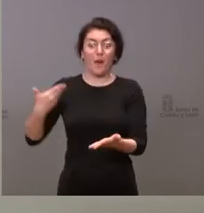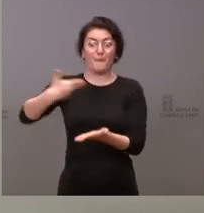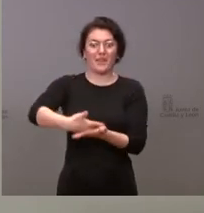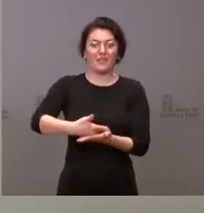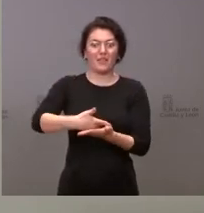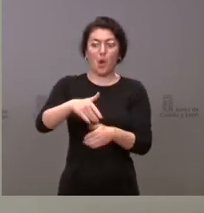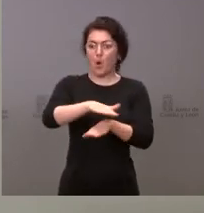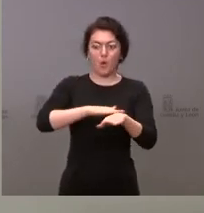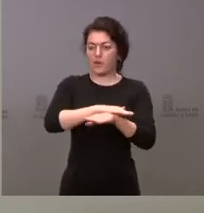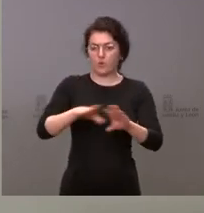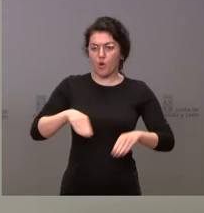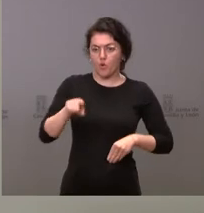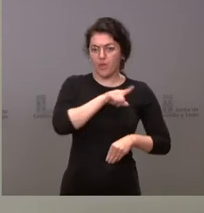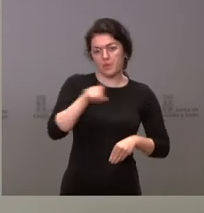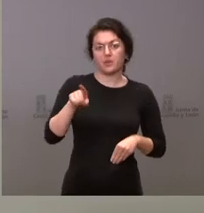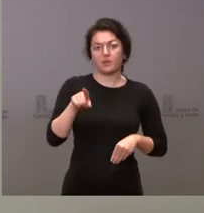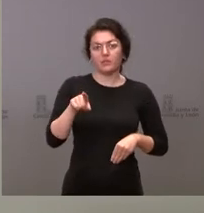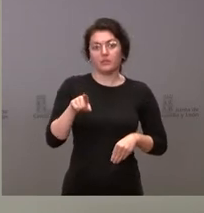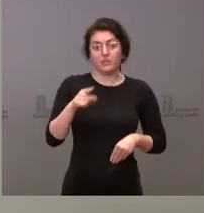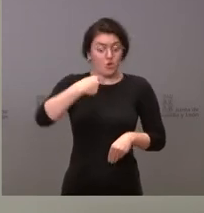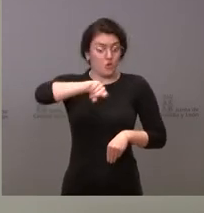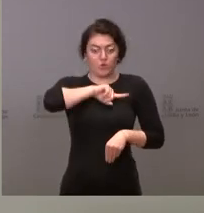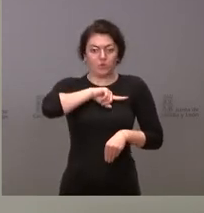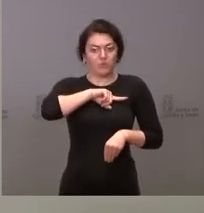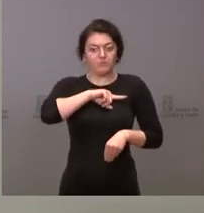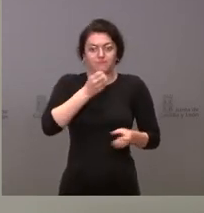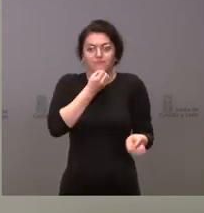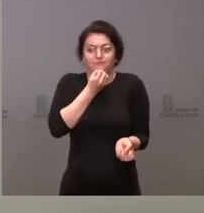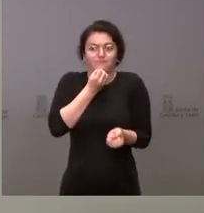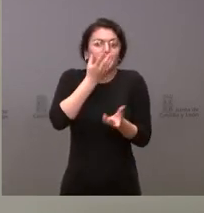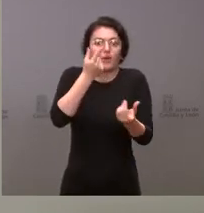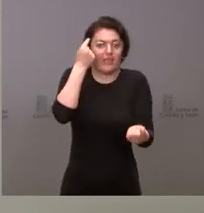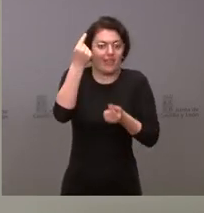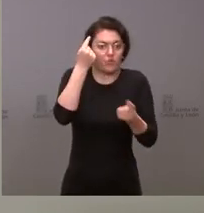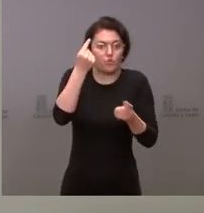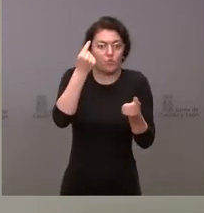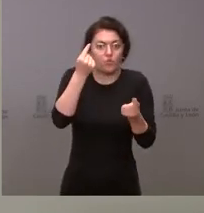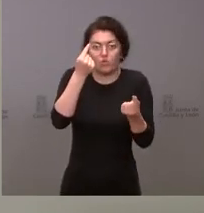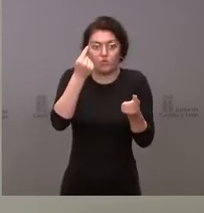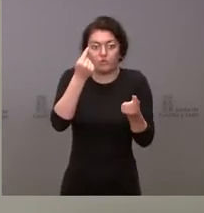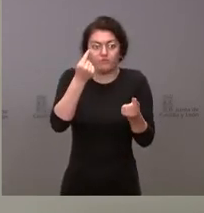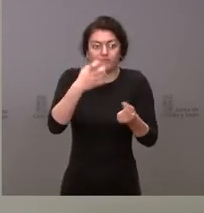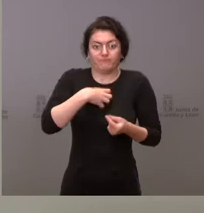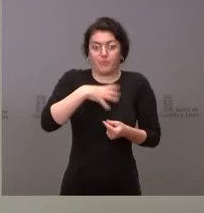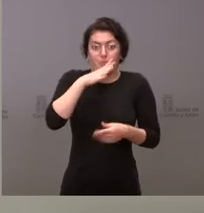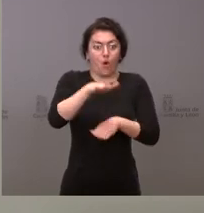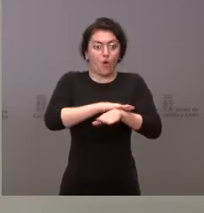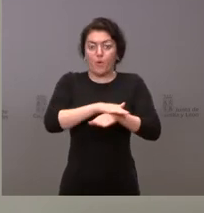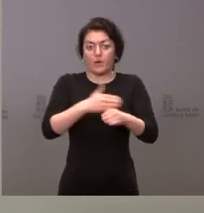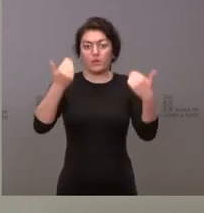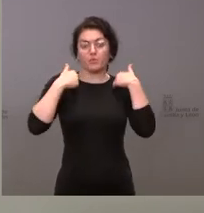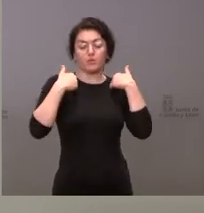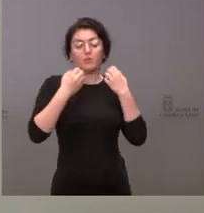gobierno no ha asumido como nosotros vamos a anticipar un dato corresponde anunciar al próximo gobierno